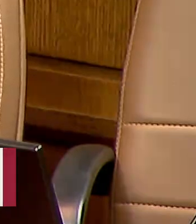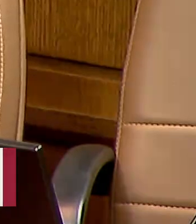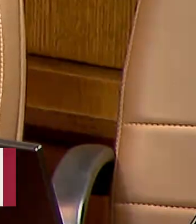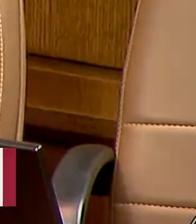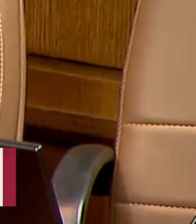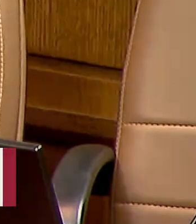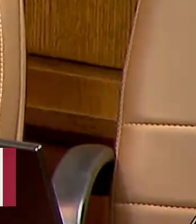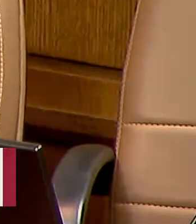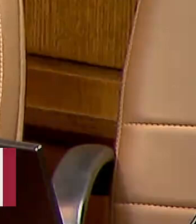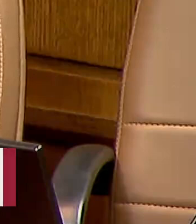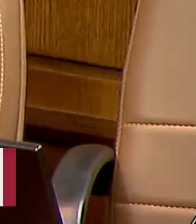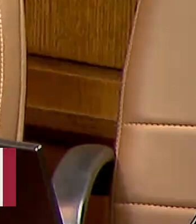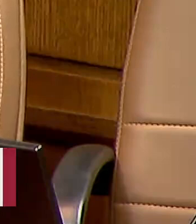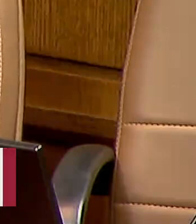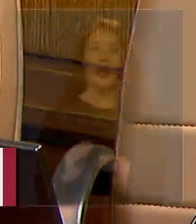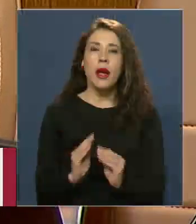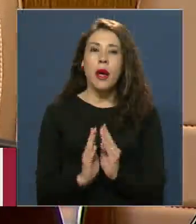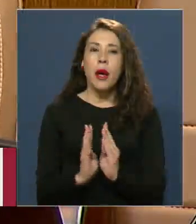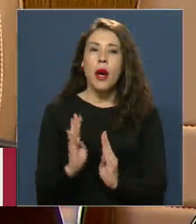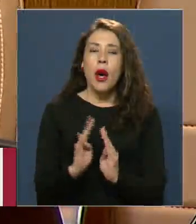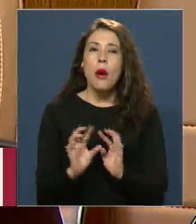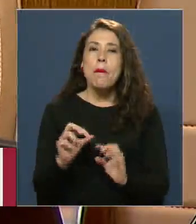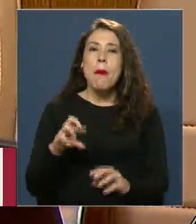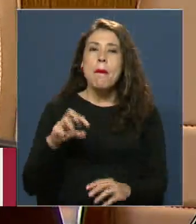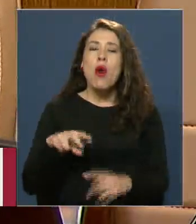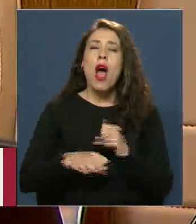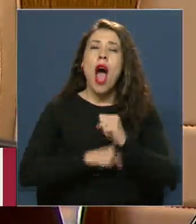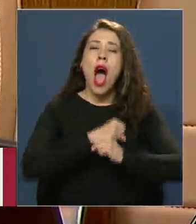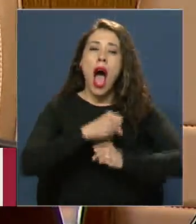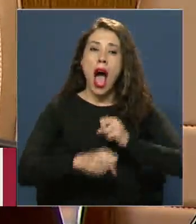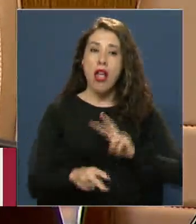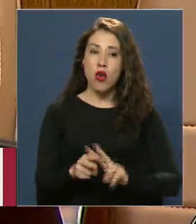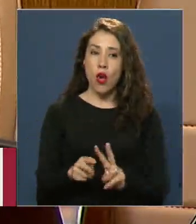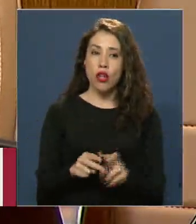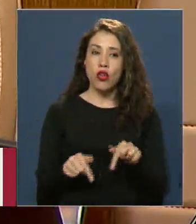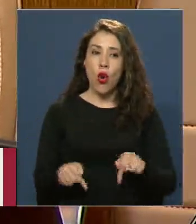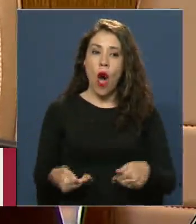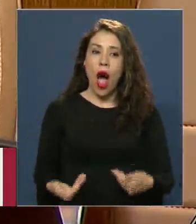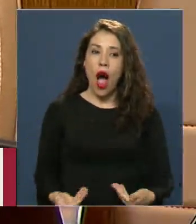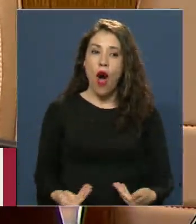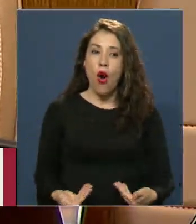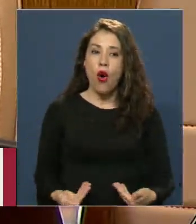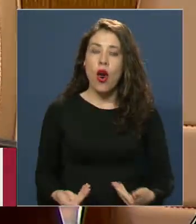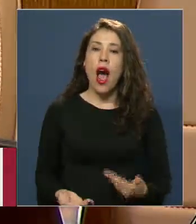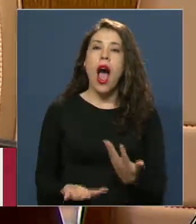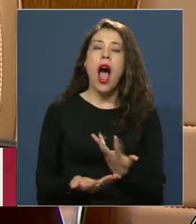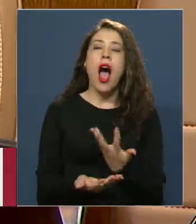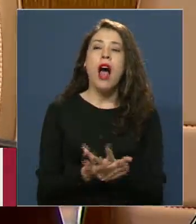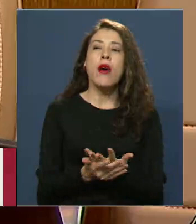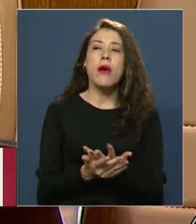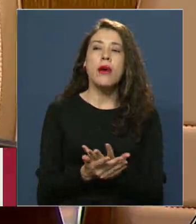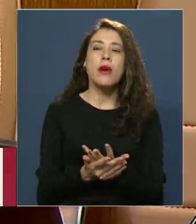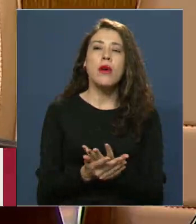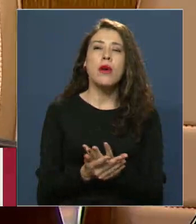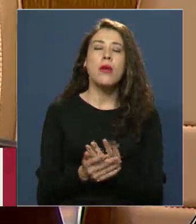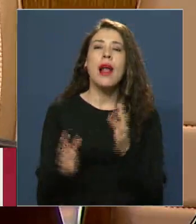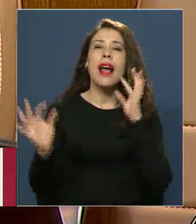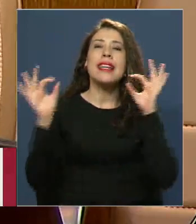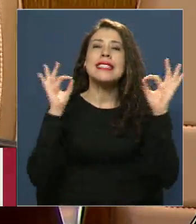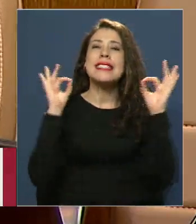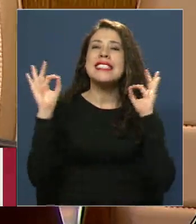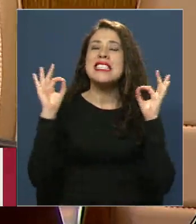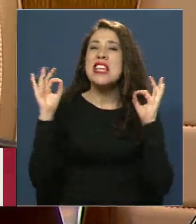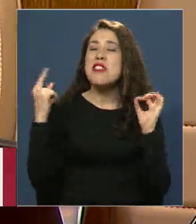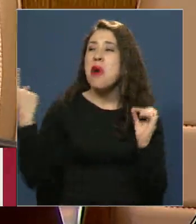actividad de extracción de este musgo del Pompón. Es una actividad que por años han realizado y hoy día ha llegado una particular, una señora que